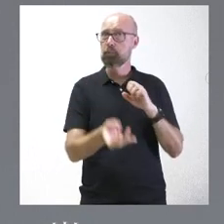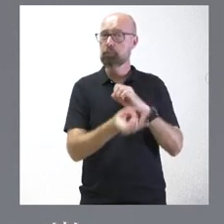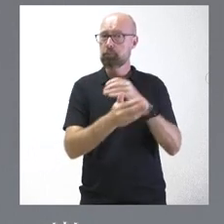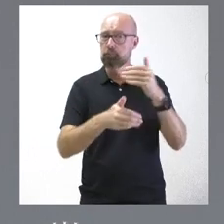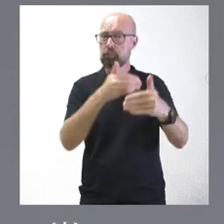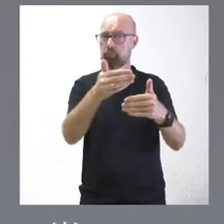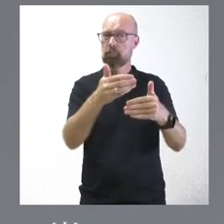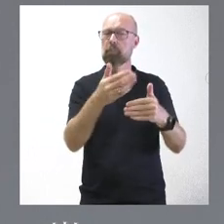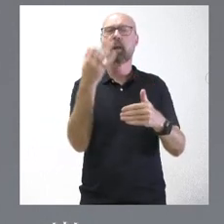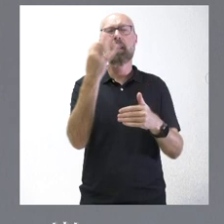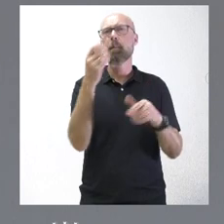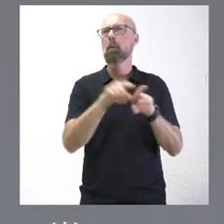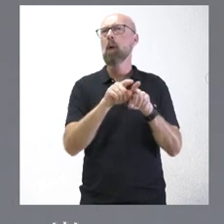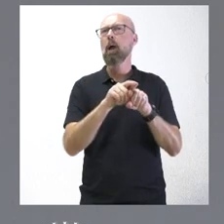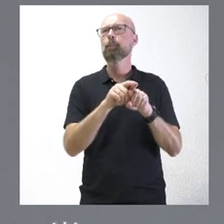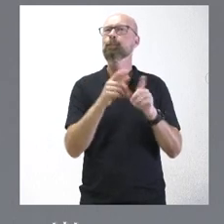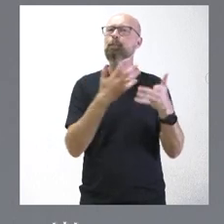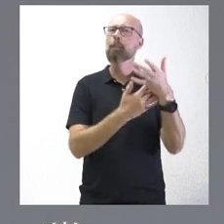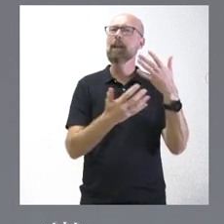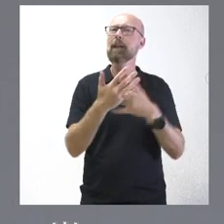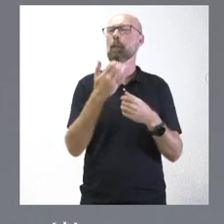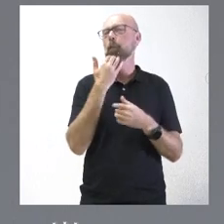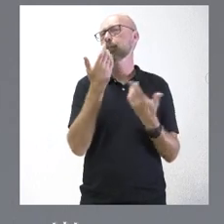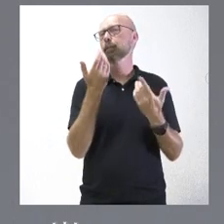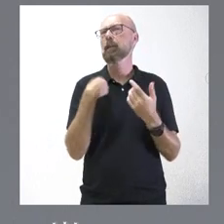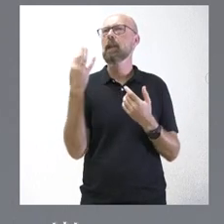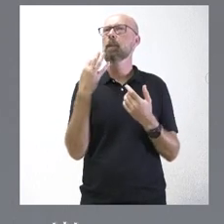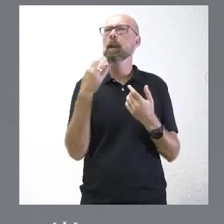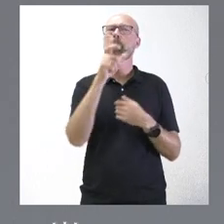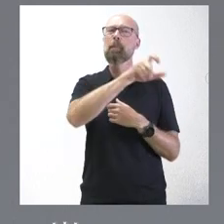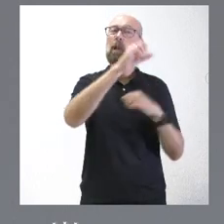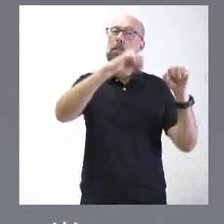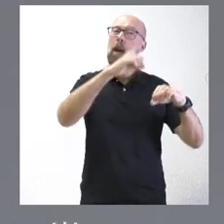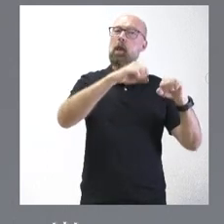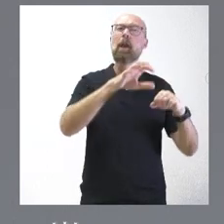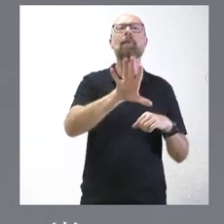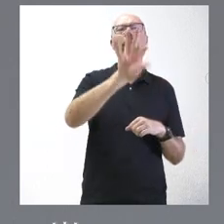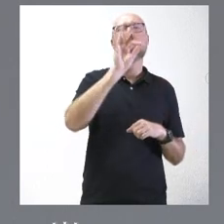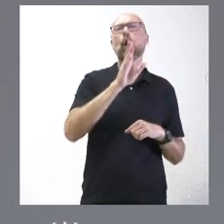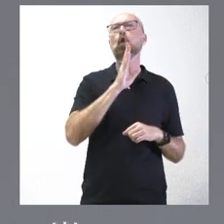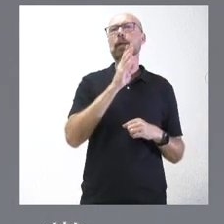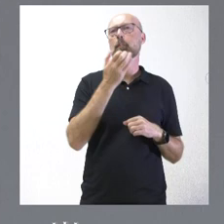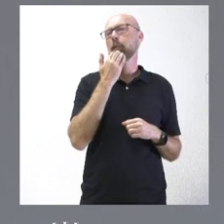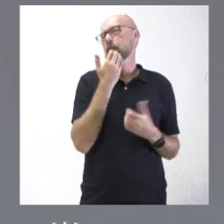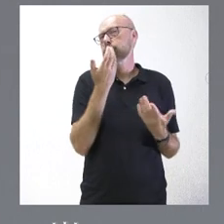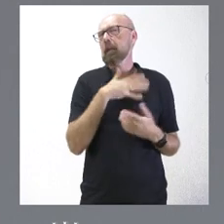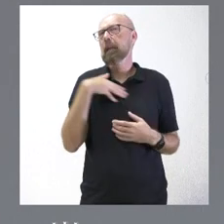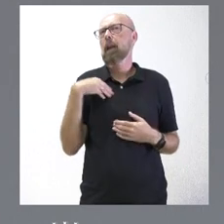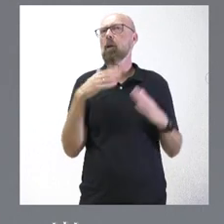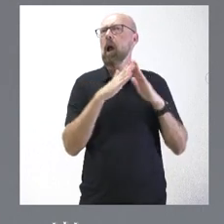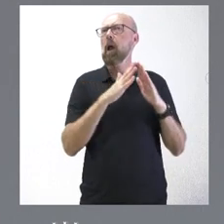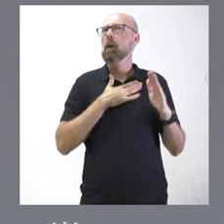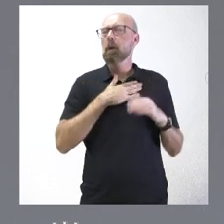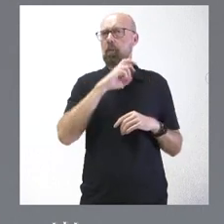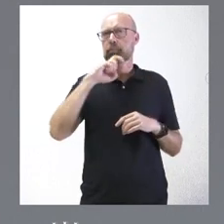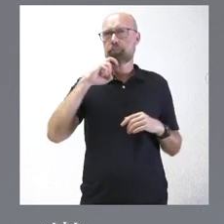que las personas mayores las que decidan dónde quieren estar que si quieren quedarse en su domicilio en un medio rural